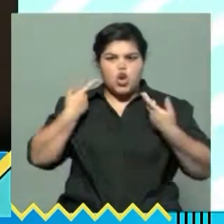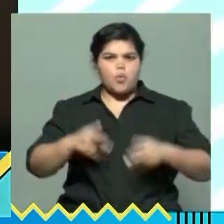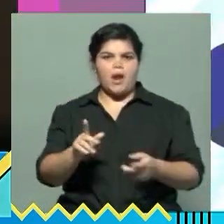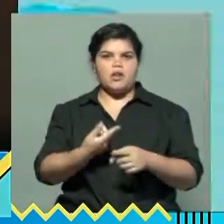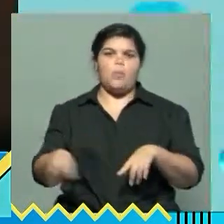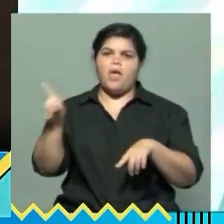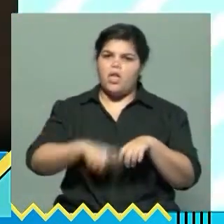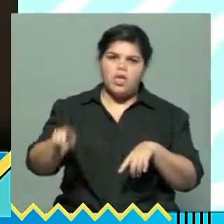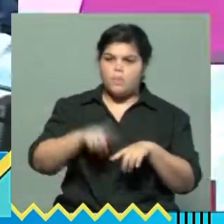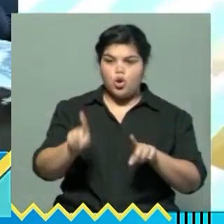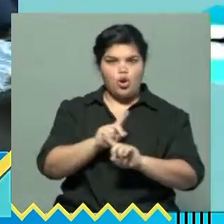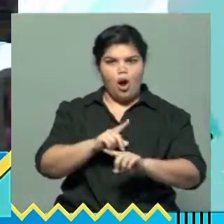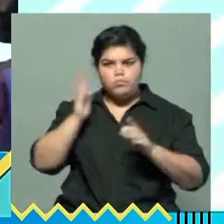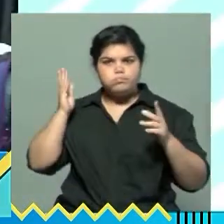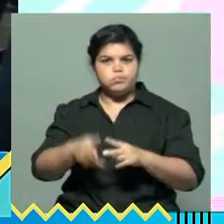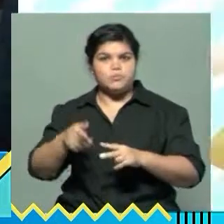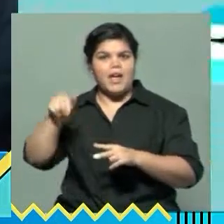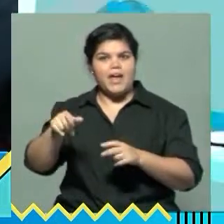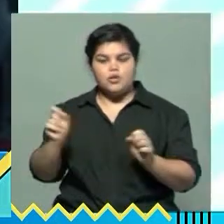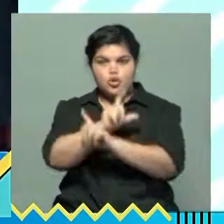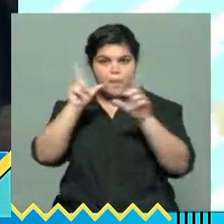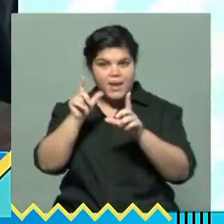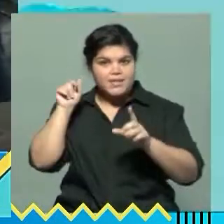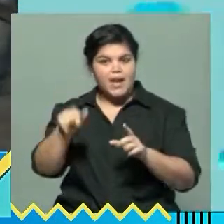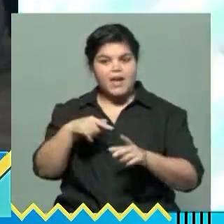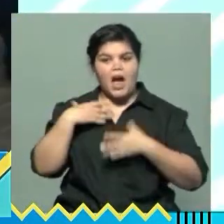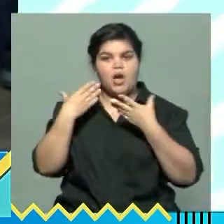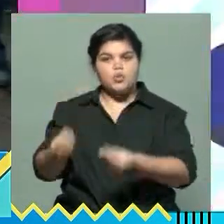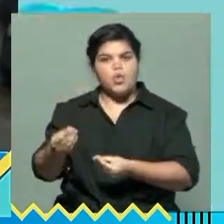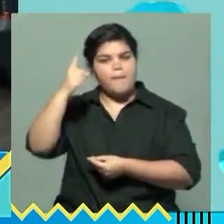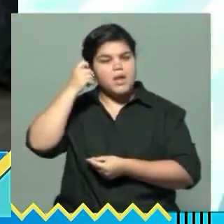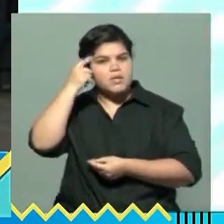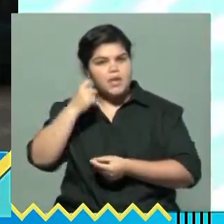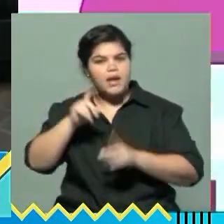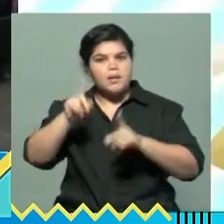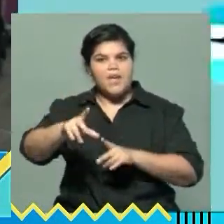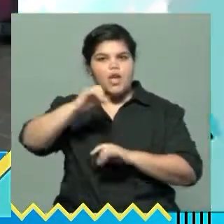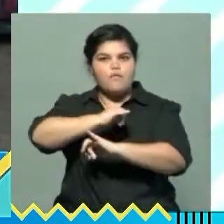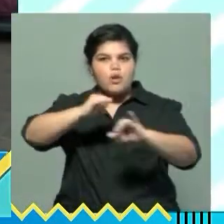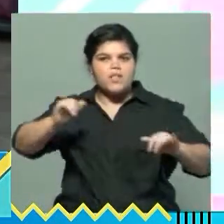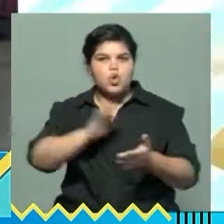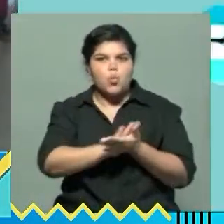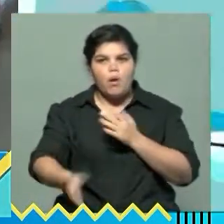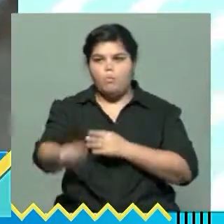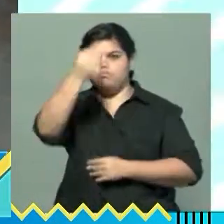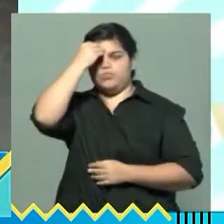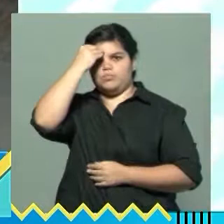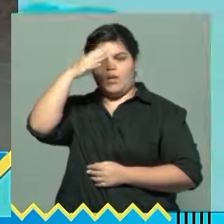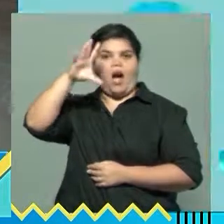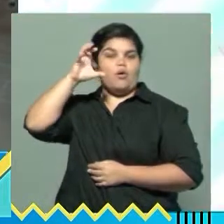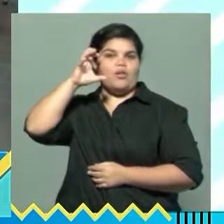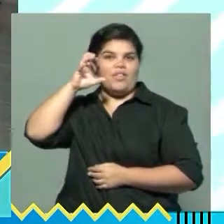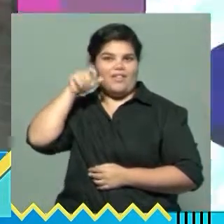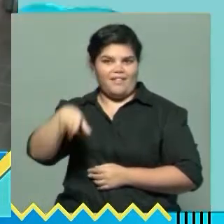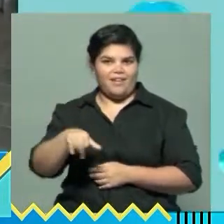clases, se mejora la tasa de aprendizaje y retención de información nueva. Hay